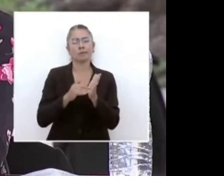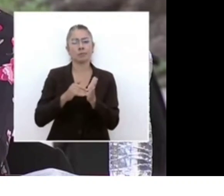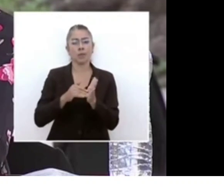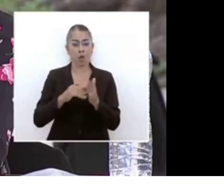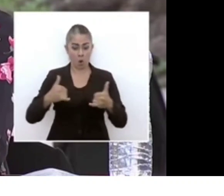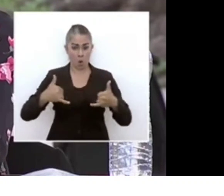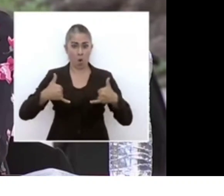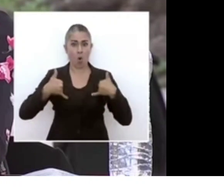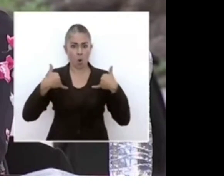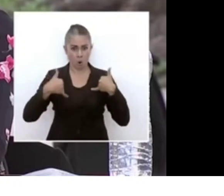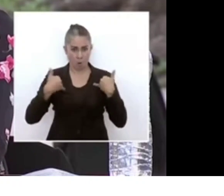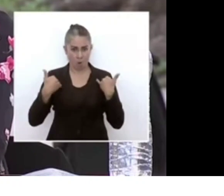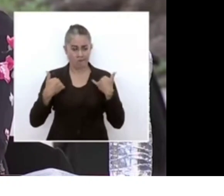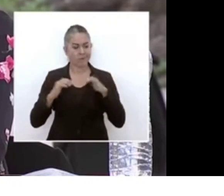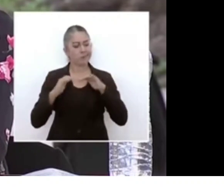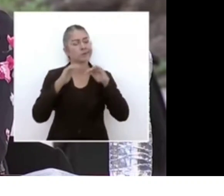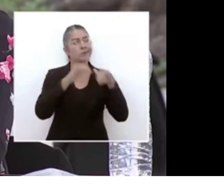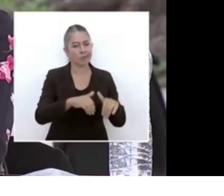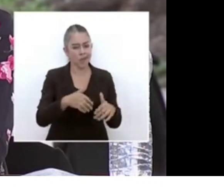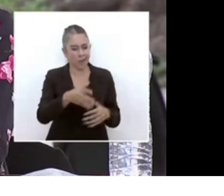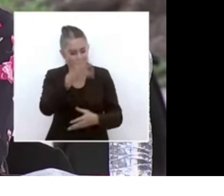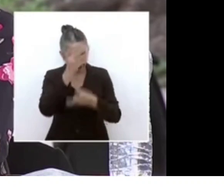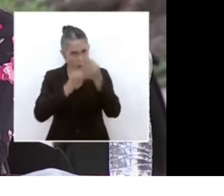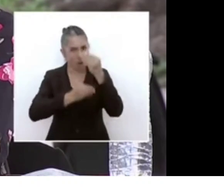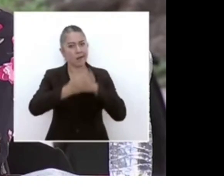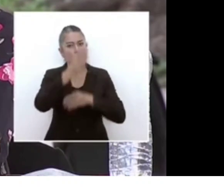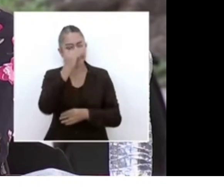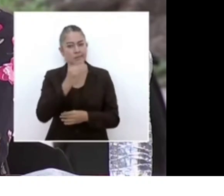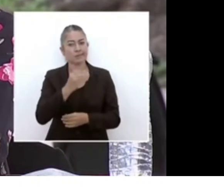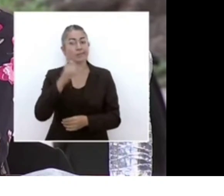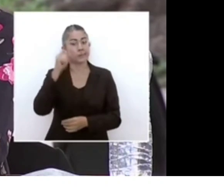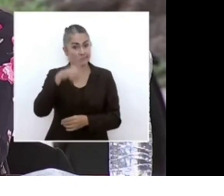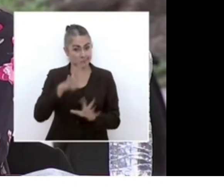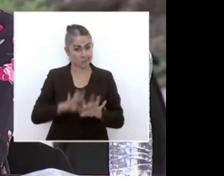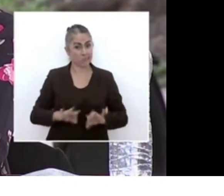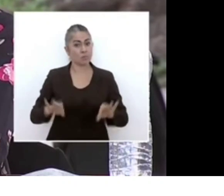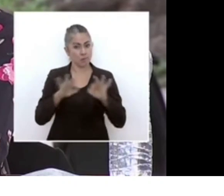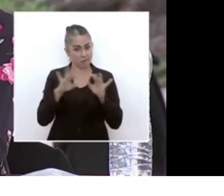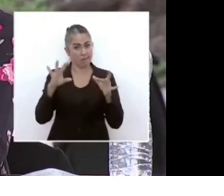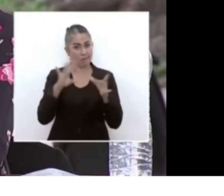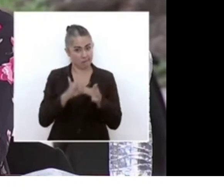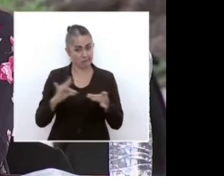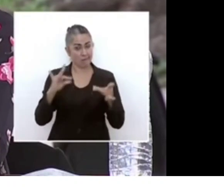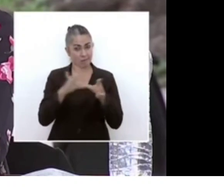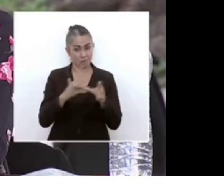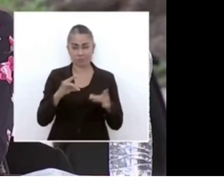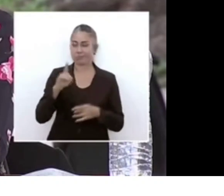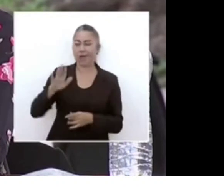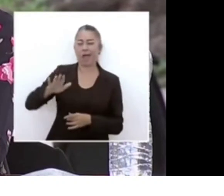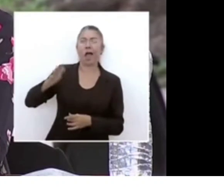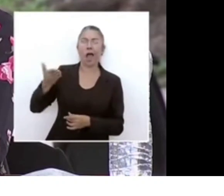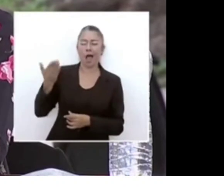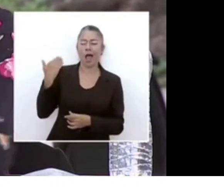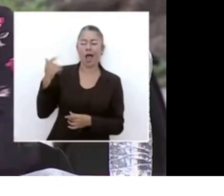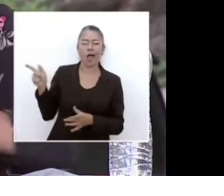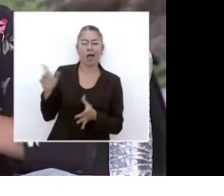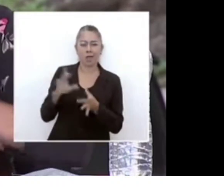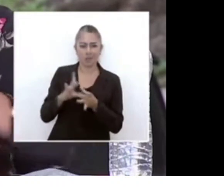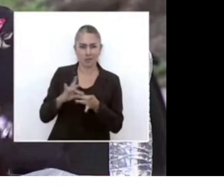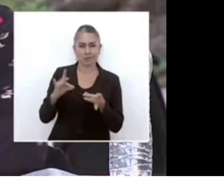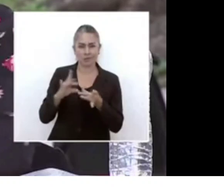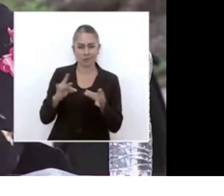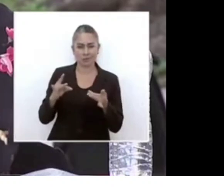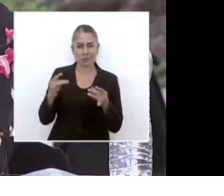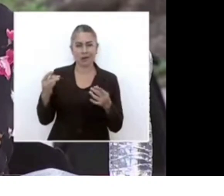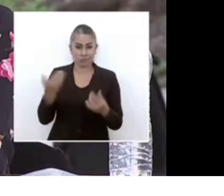jóvenes aprendices. También hay que destacar que, como instruyó el presidente, la beca de los jóvenes aprendices